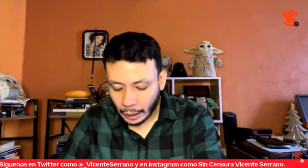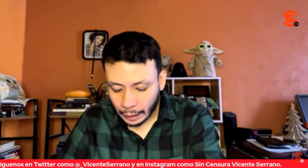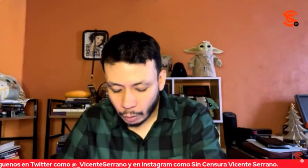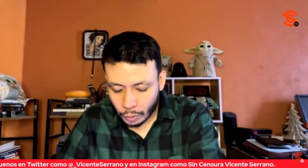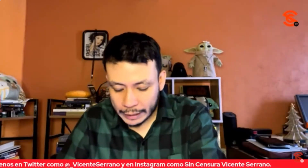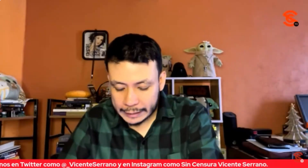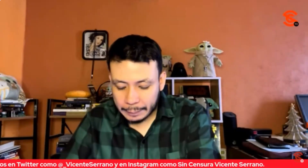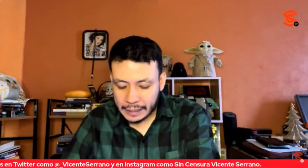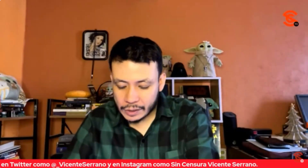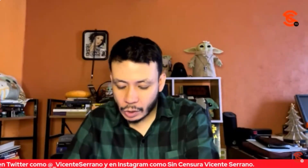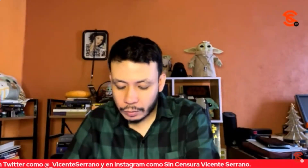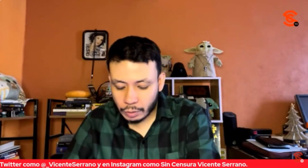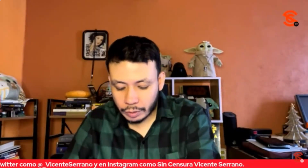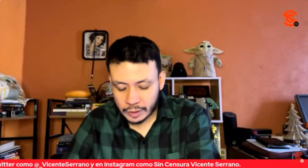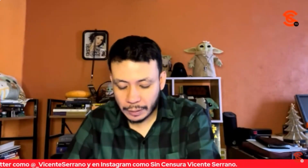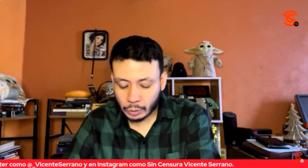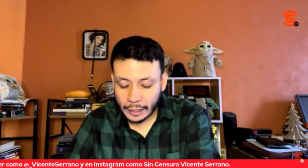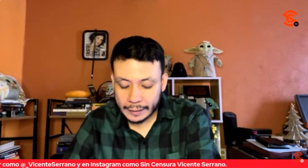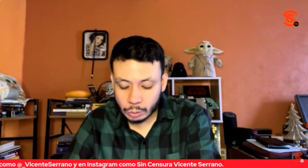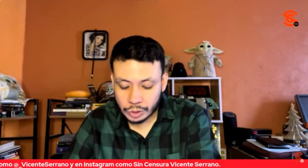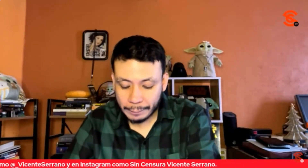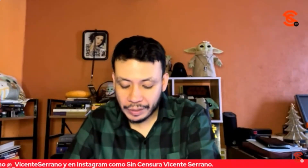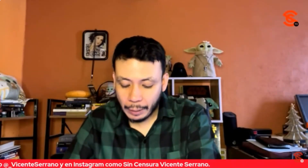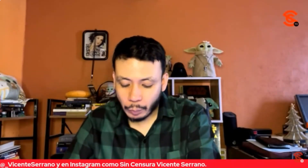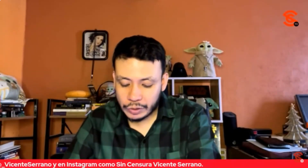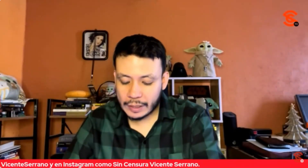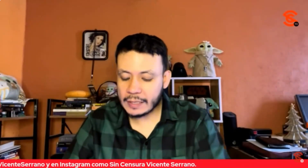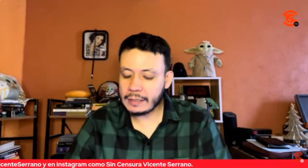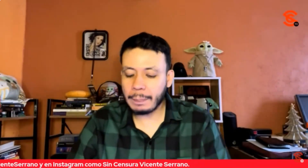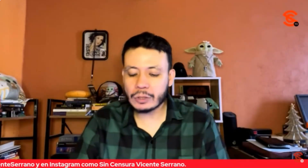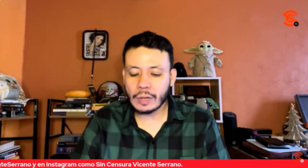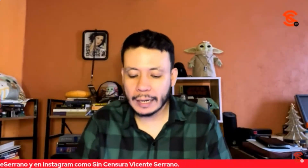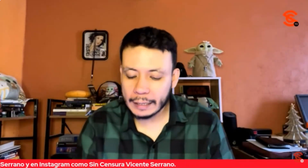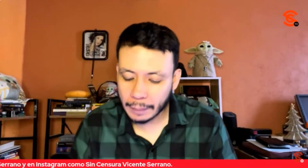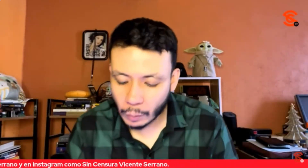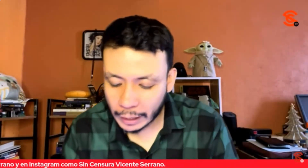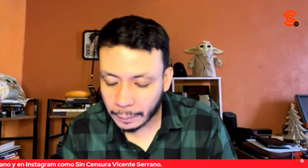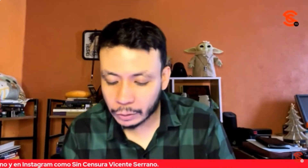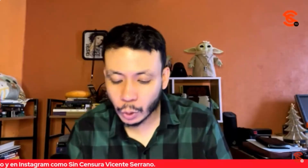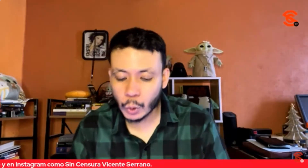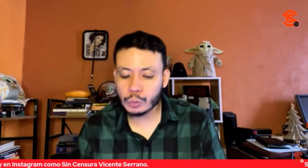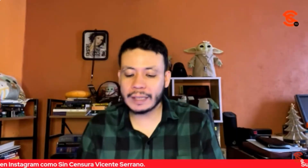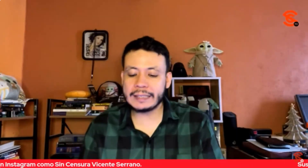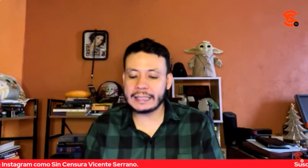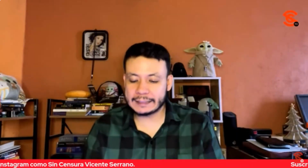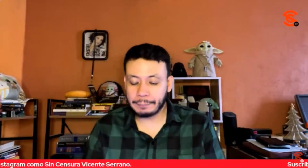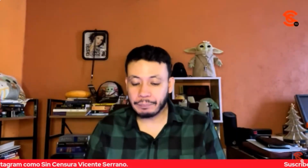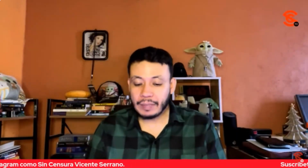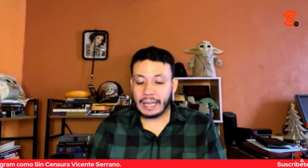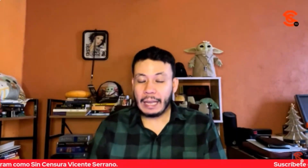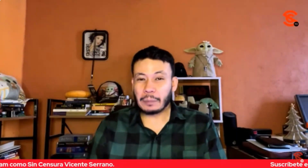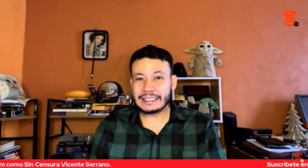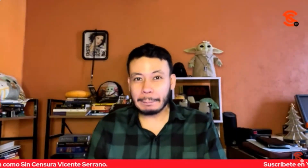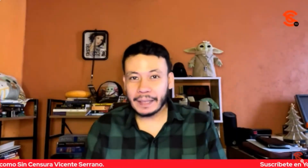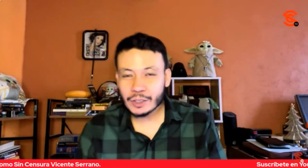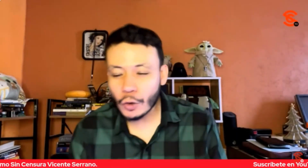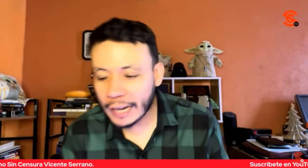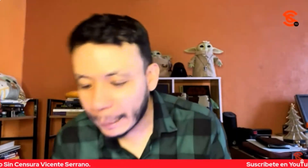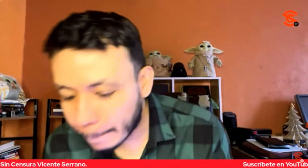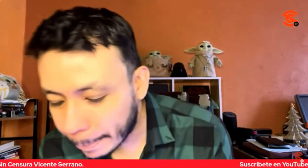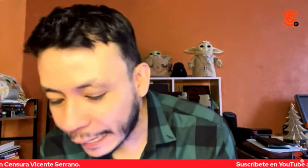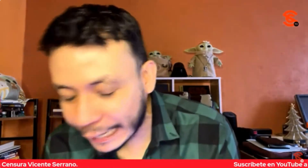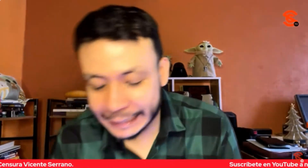hacer alguna determinación con respecto a la denuncia, pues es este personaje de Manuel Alberto Cruz Martínez. Pues